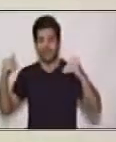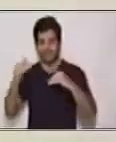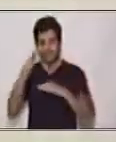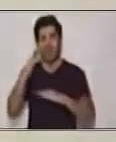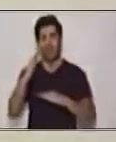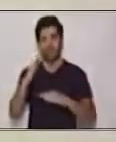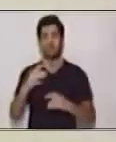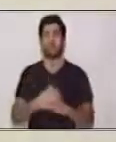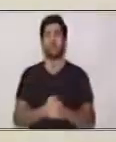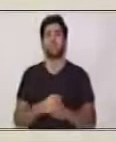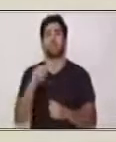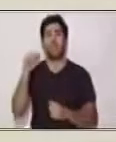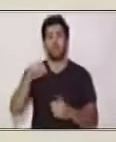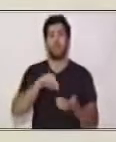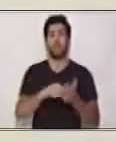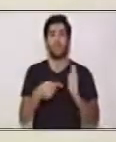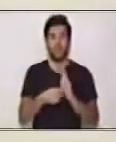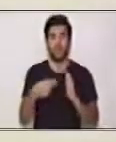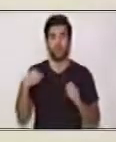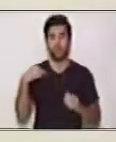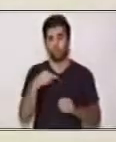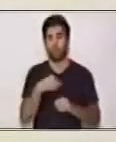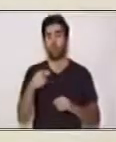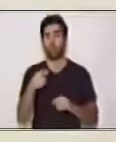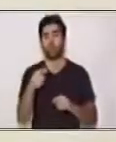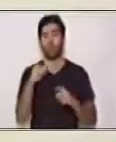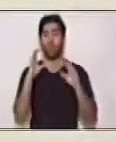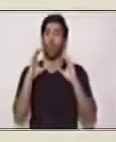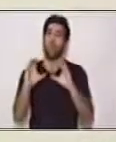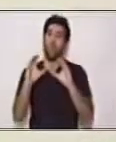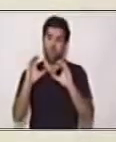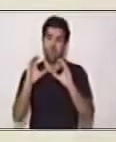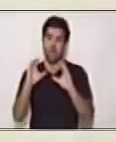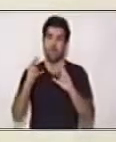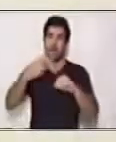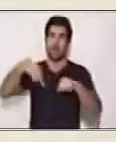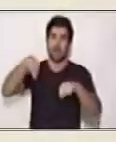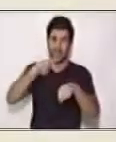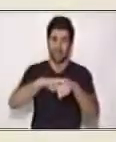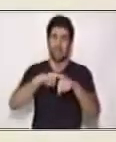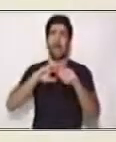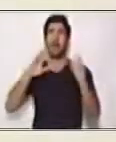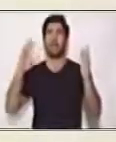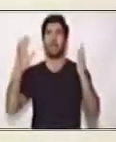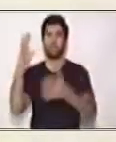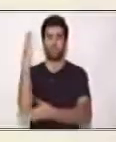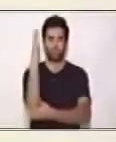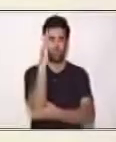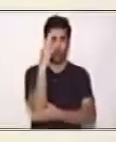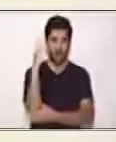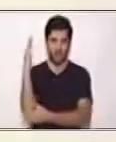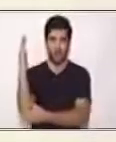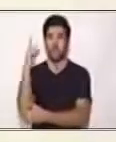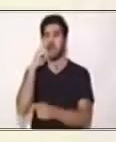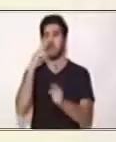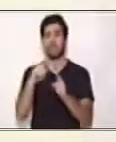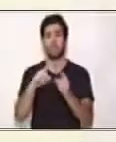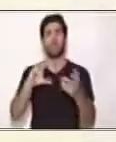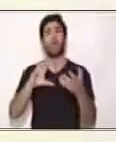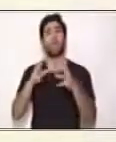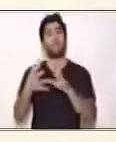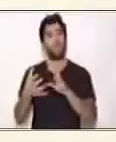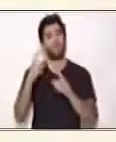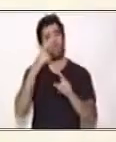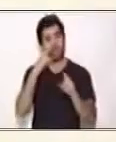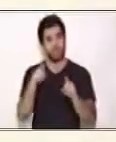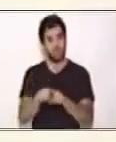ayudará a que protejamos nuestro medio ambiente y que nuestras futuras generaciones puedan gozar de él